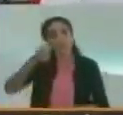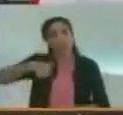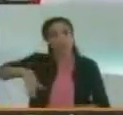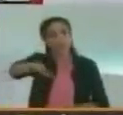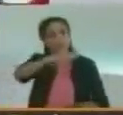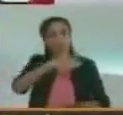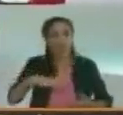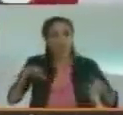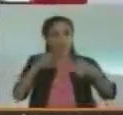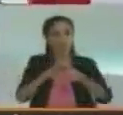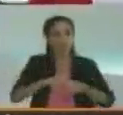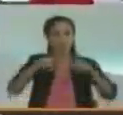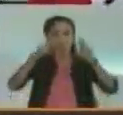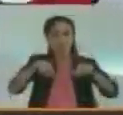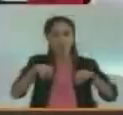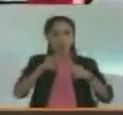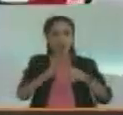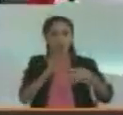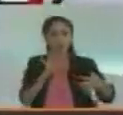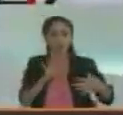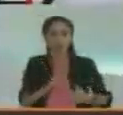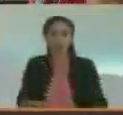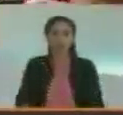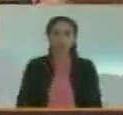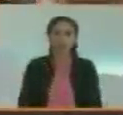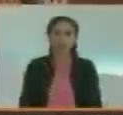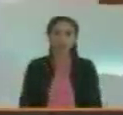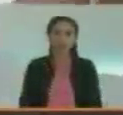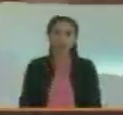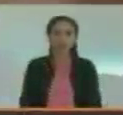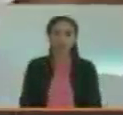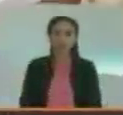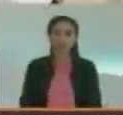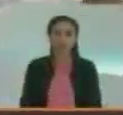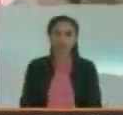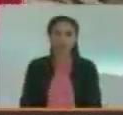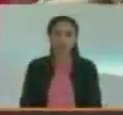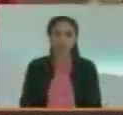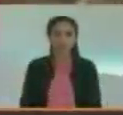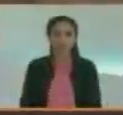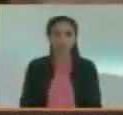unido jamás será vencido.